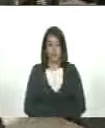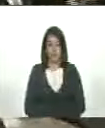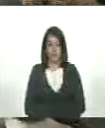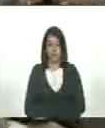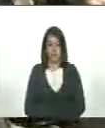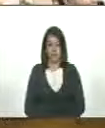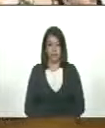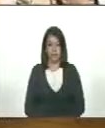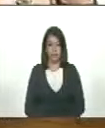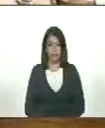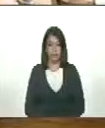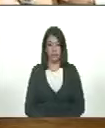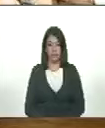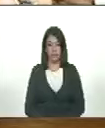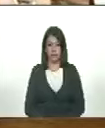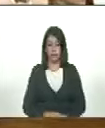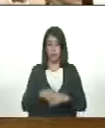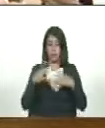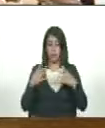quienes